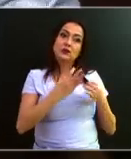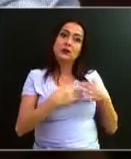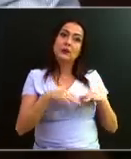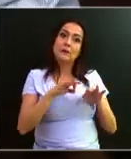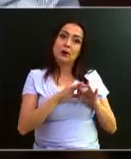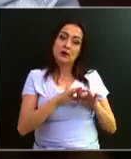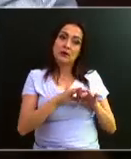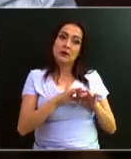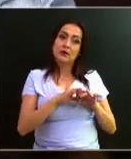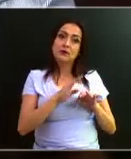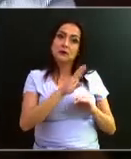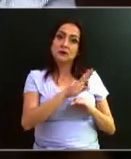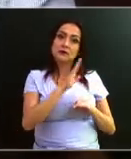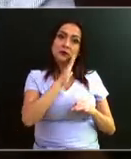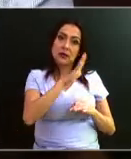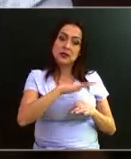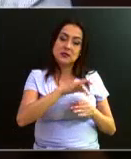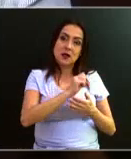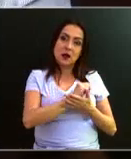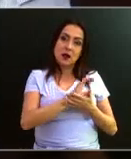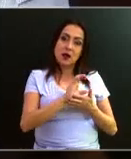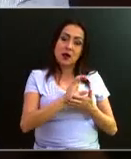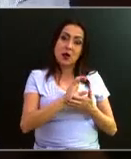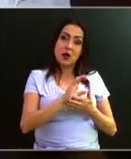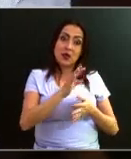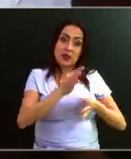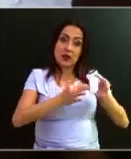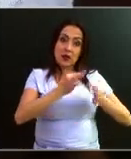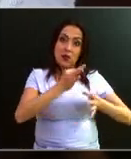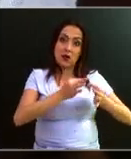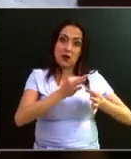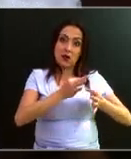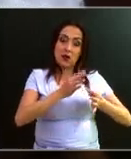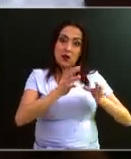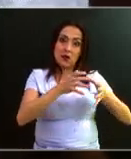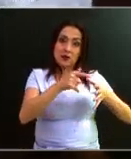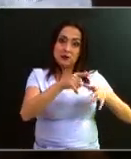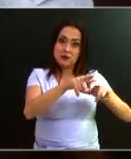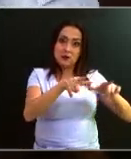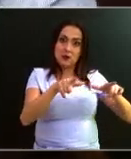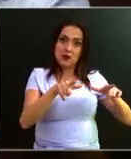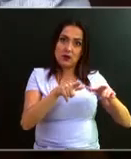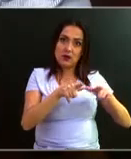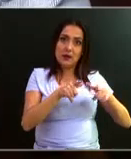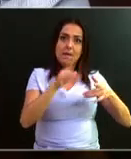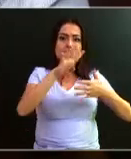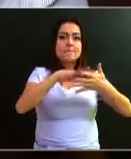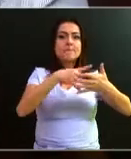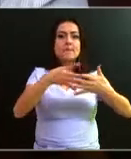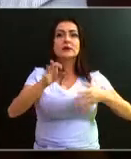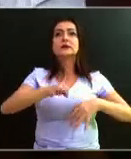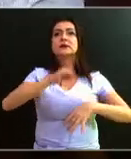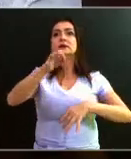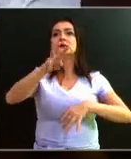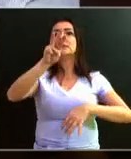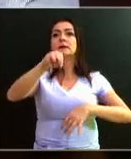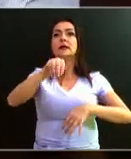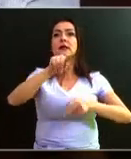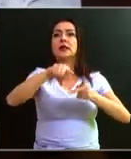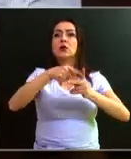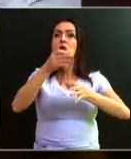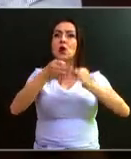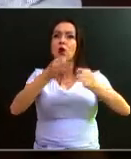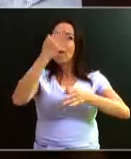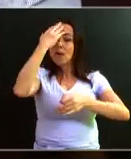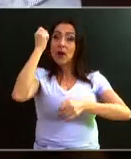importantes en la zona de San Carlos. El tribunal de flagrancia de esa zona programó para este martes el inicio del juicio por